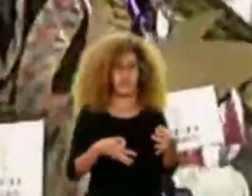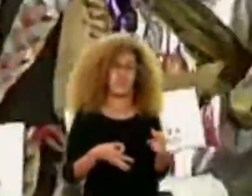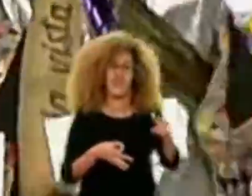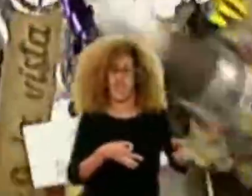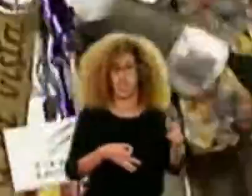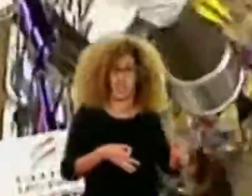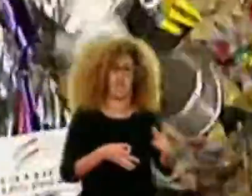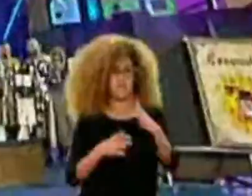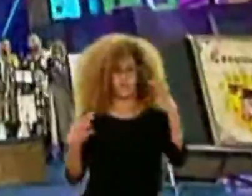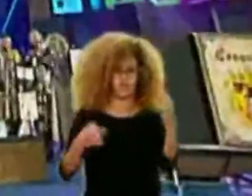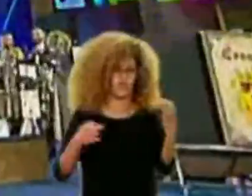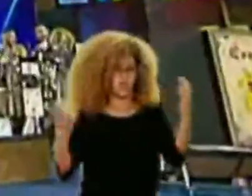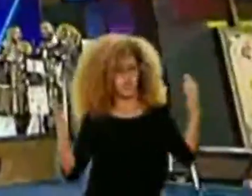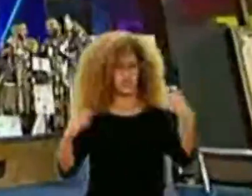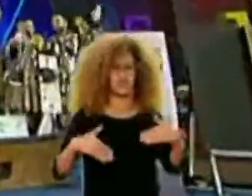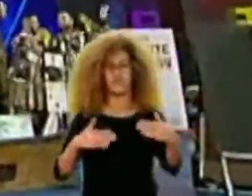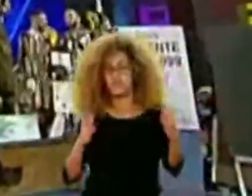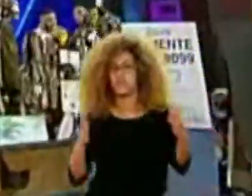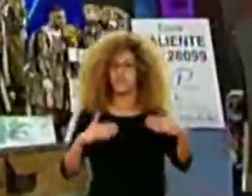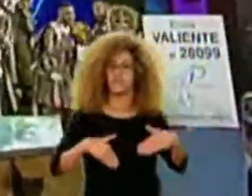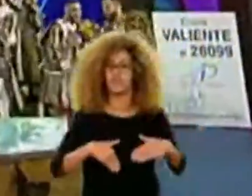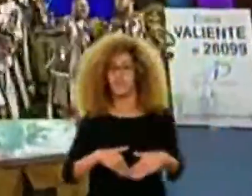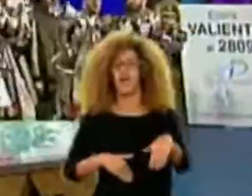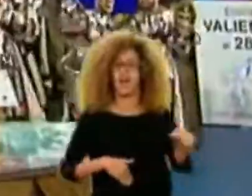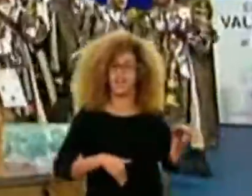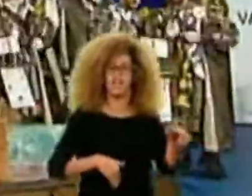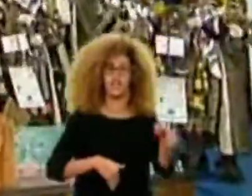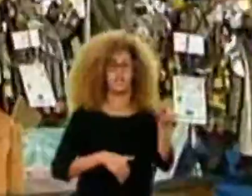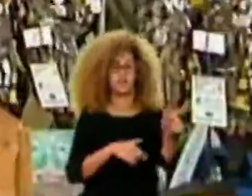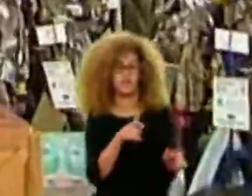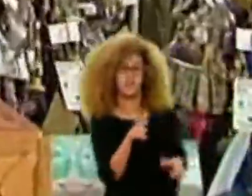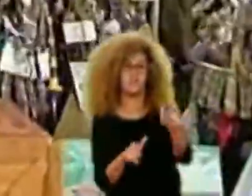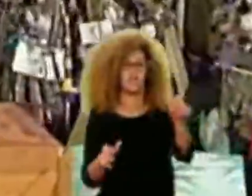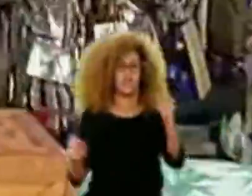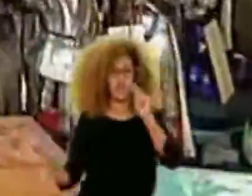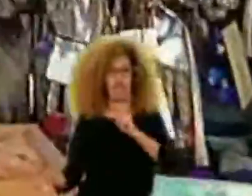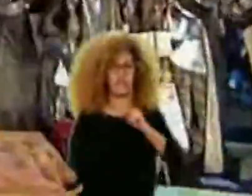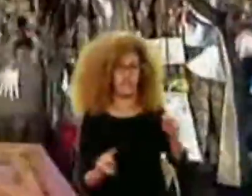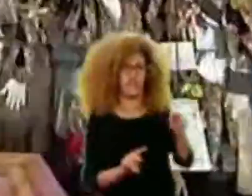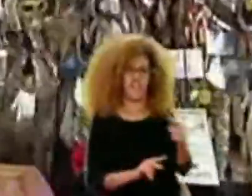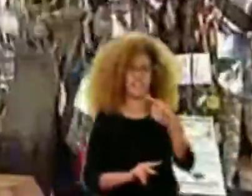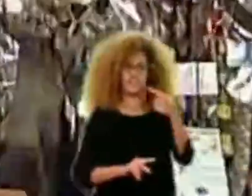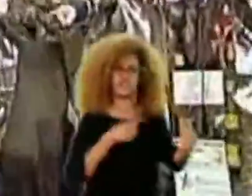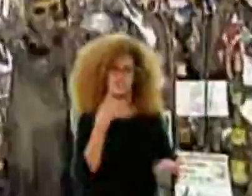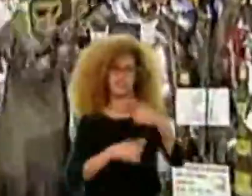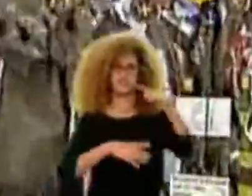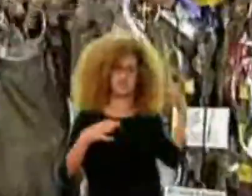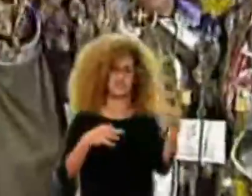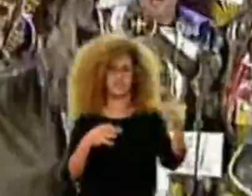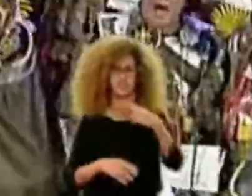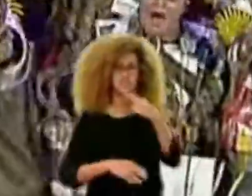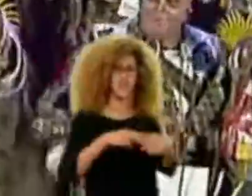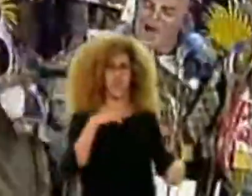guardia. Habita salvaje en los montes, no miente en una y otra vez. Pedazo de